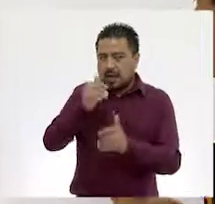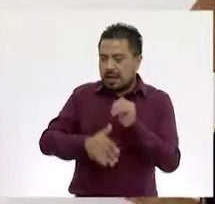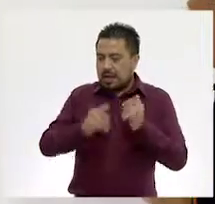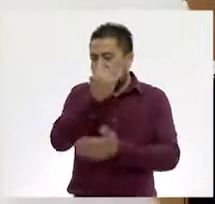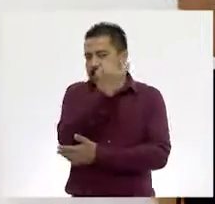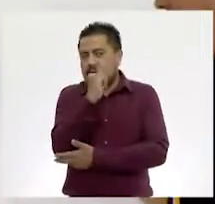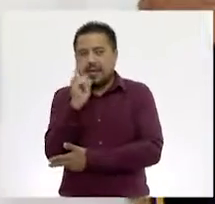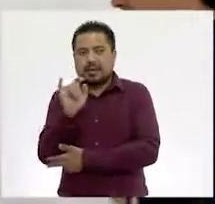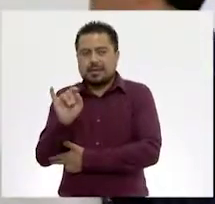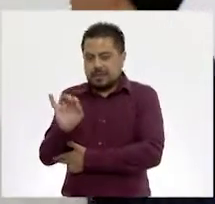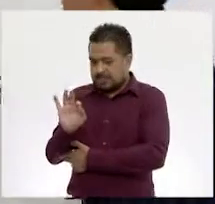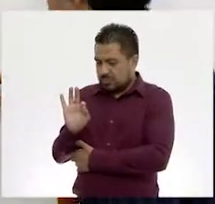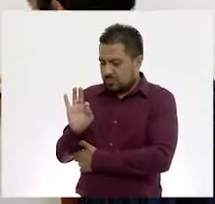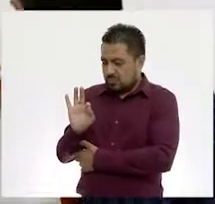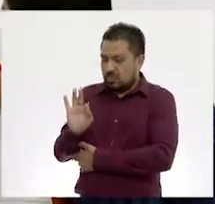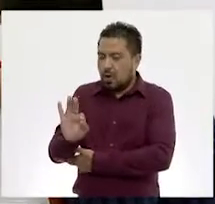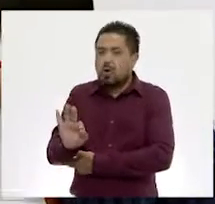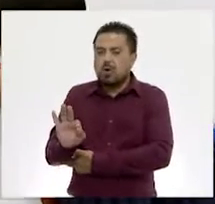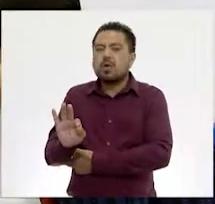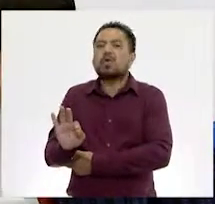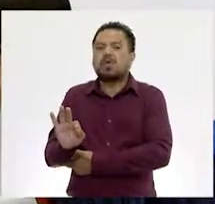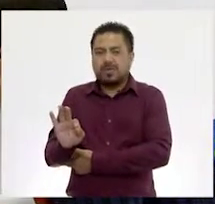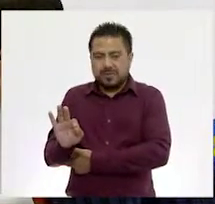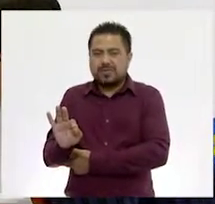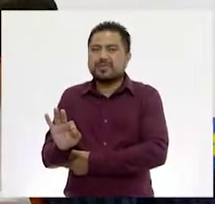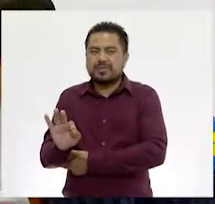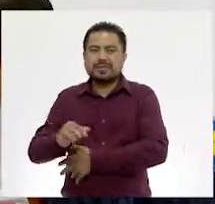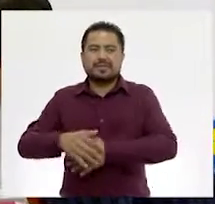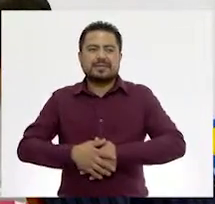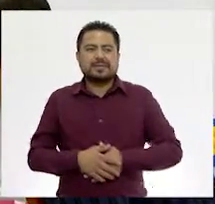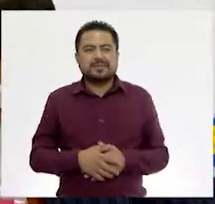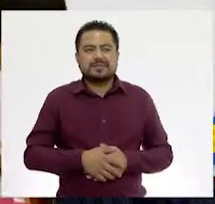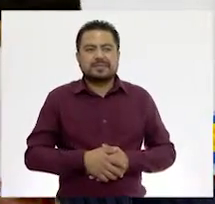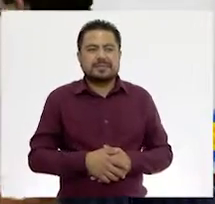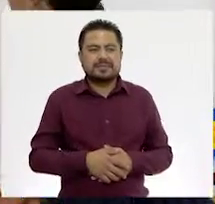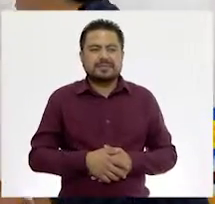jardín, aquí va el punto. Punto. Así es.